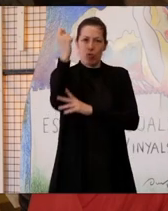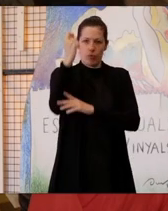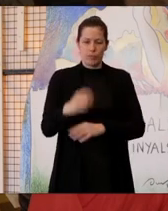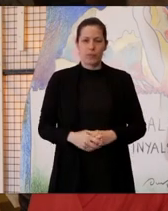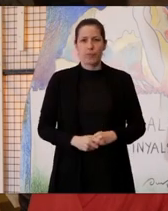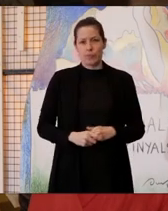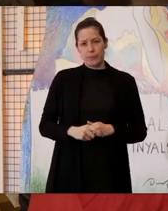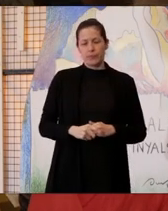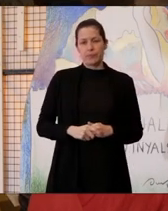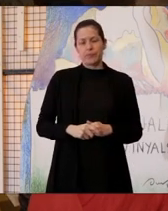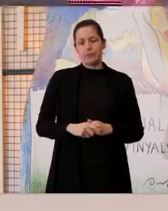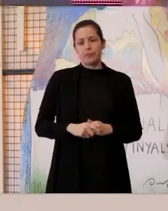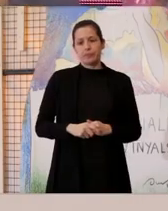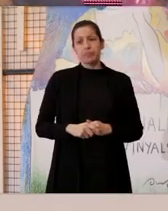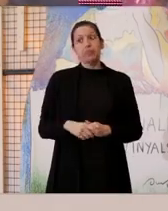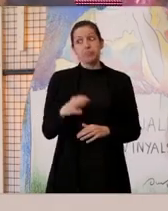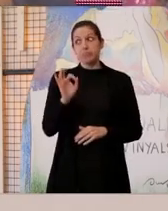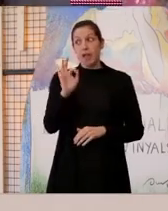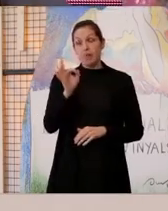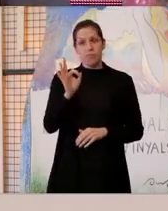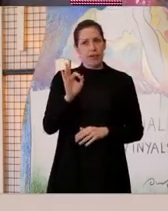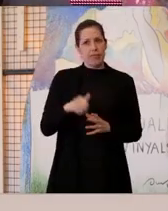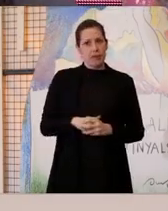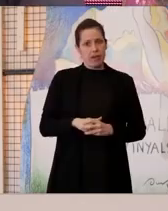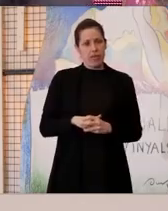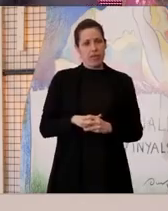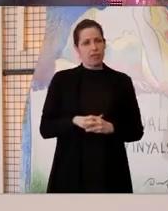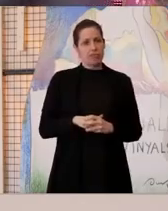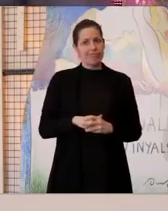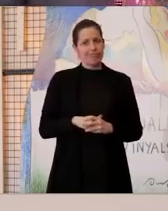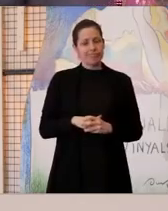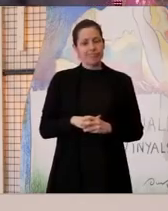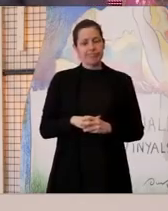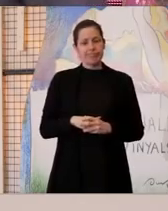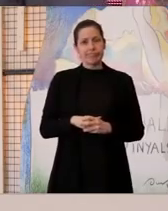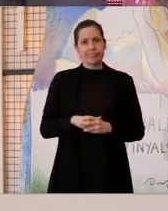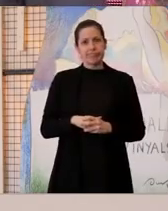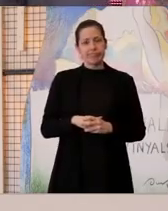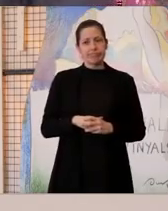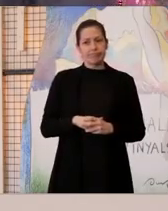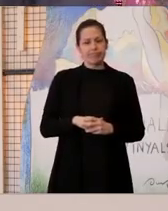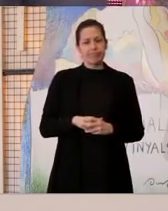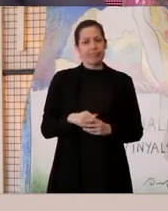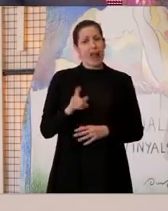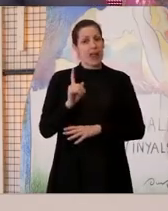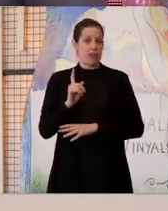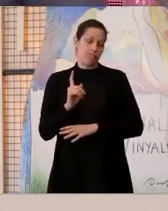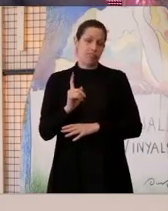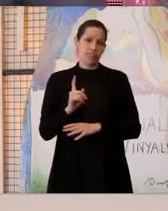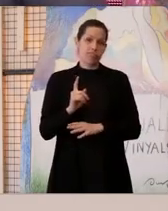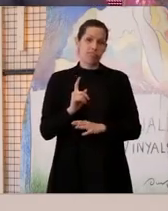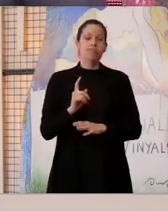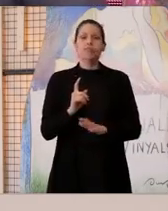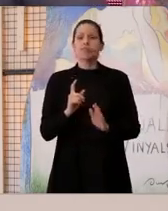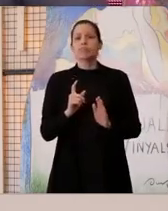el tema es verdad es fantástico la directiva que ha aprobado la Unión